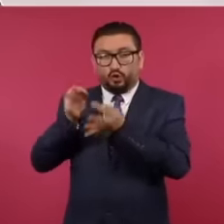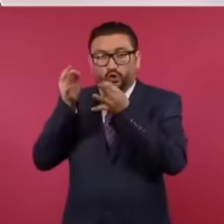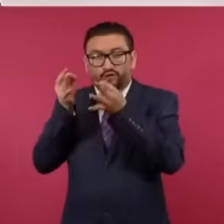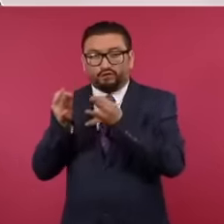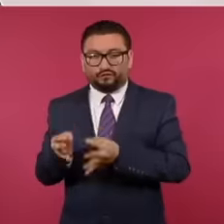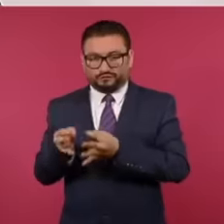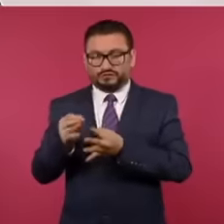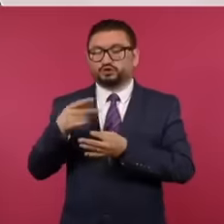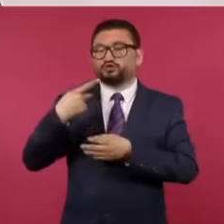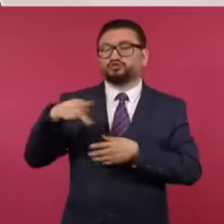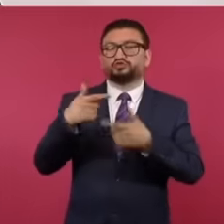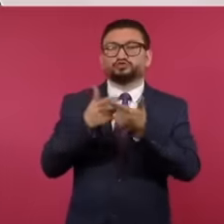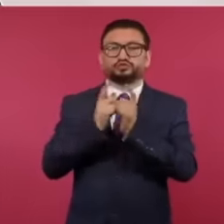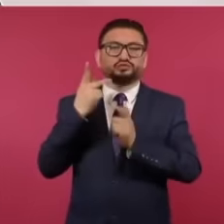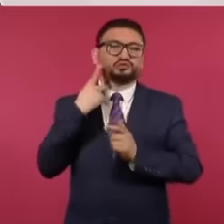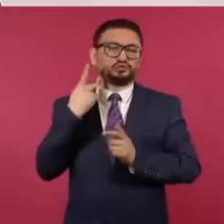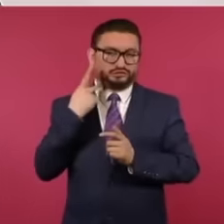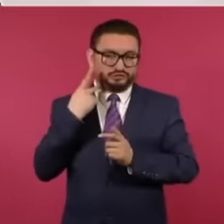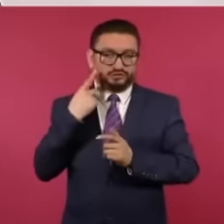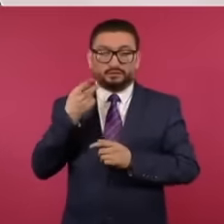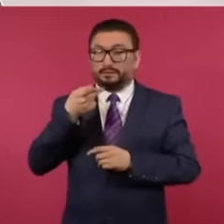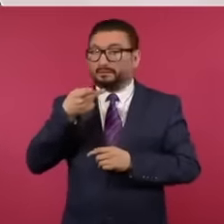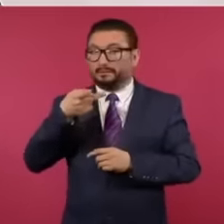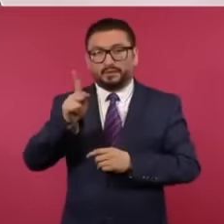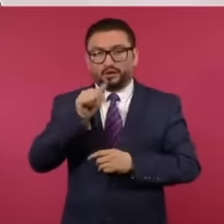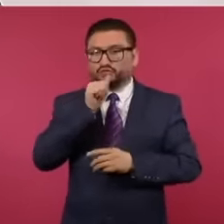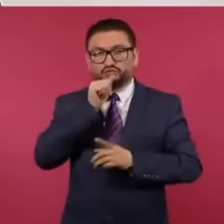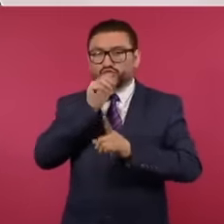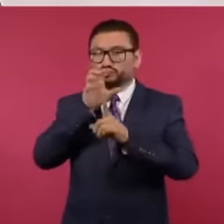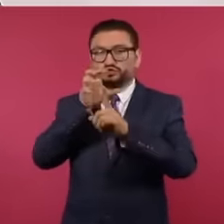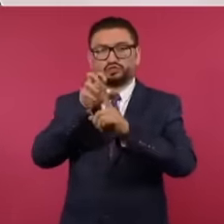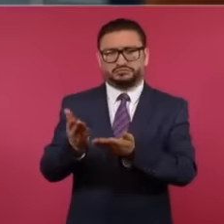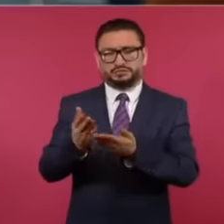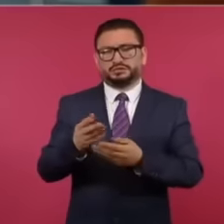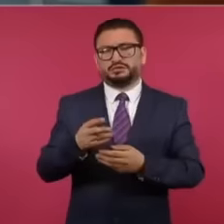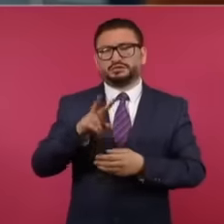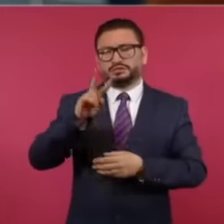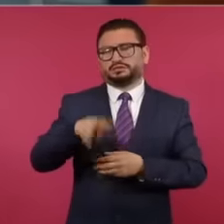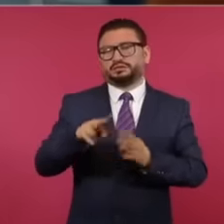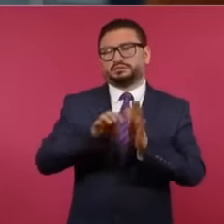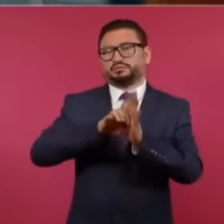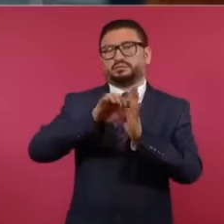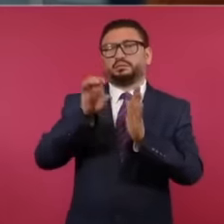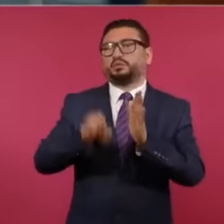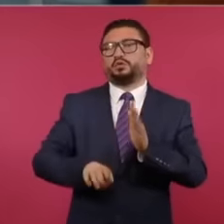sus partidos, pero no alcanzaron a tener una